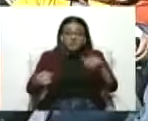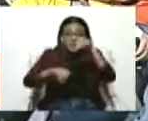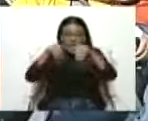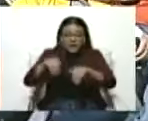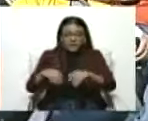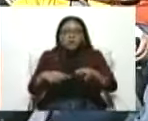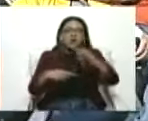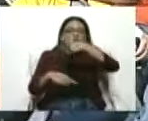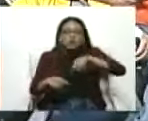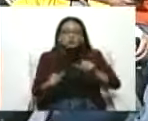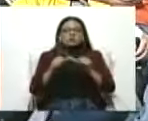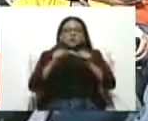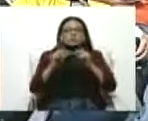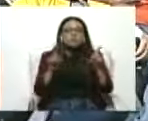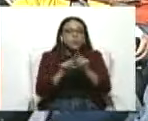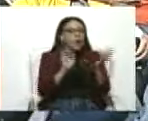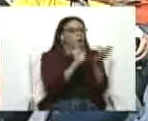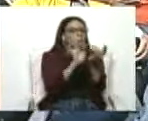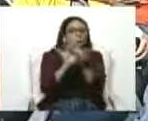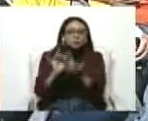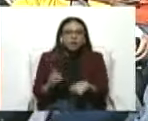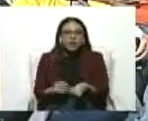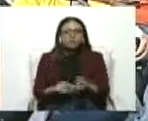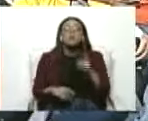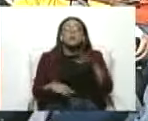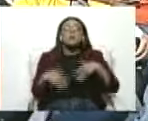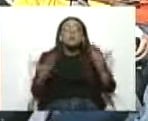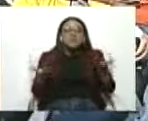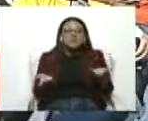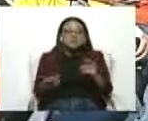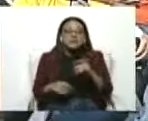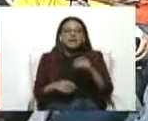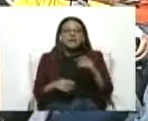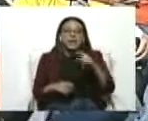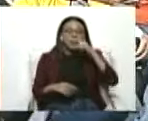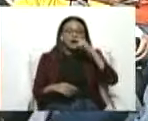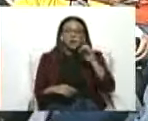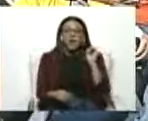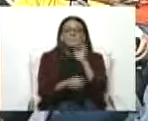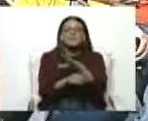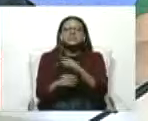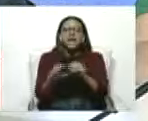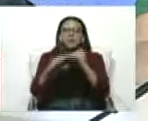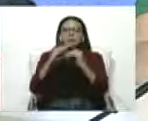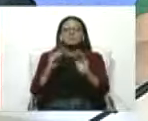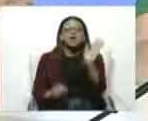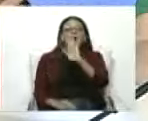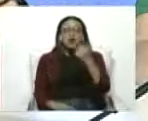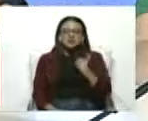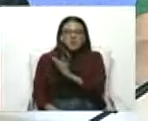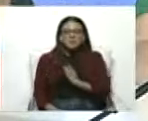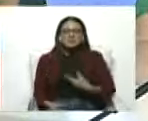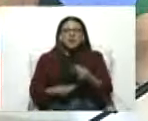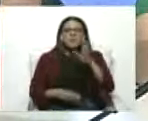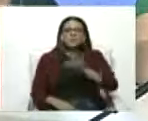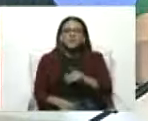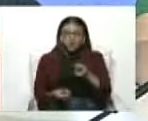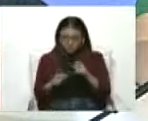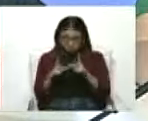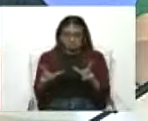Mira, te habla por aquí Nicolás Maduro, estoy revisando tu 1x10. Ah, dale pues. Y es facilito porque